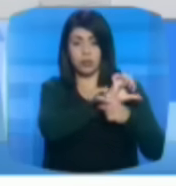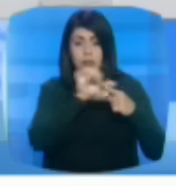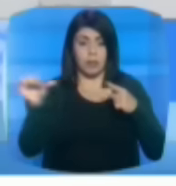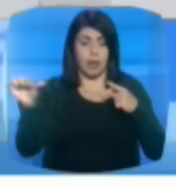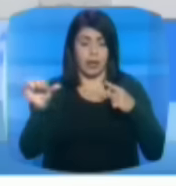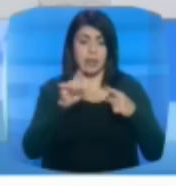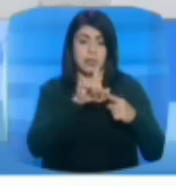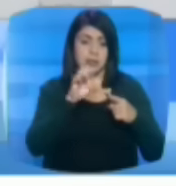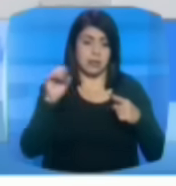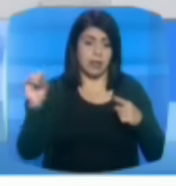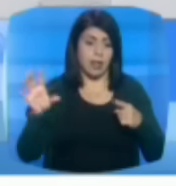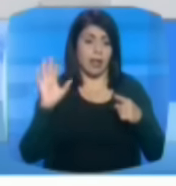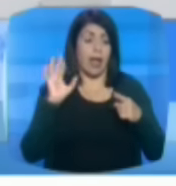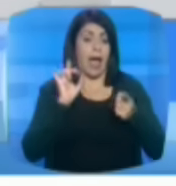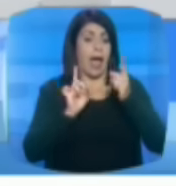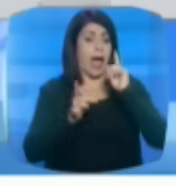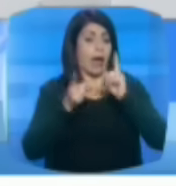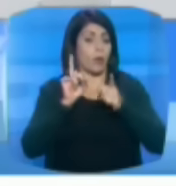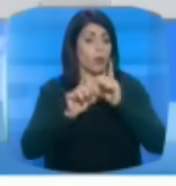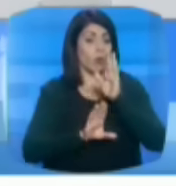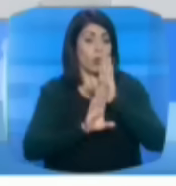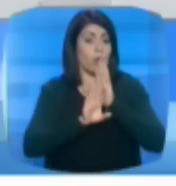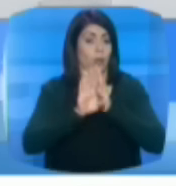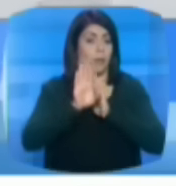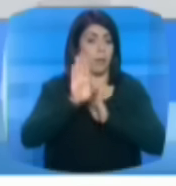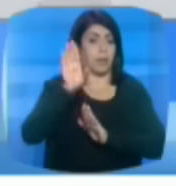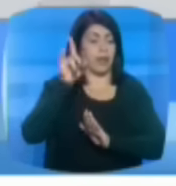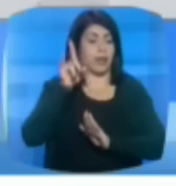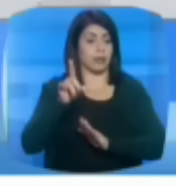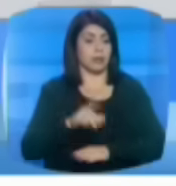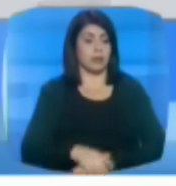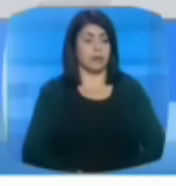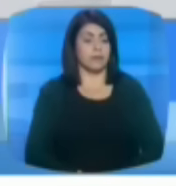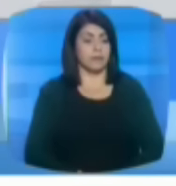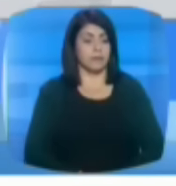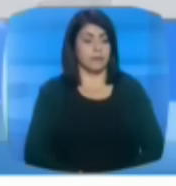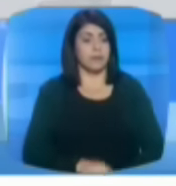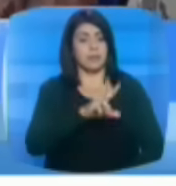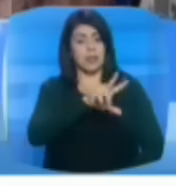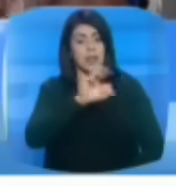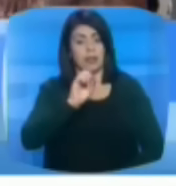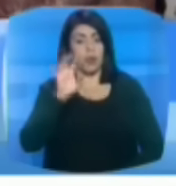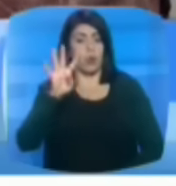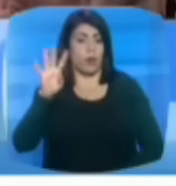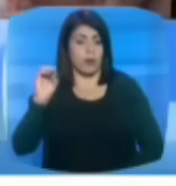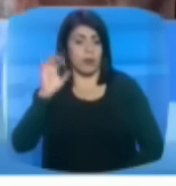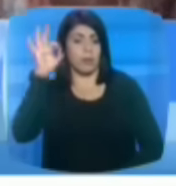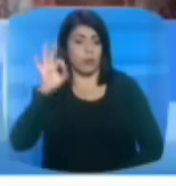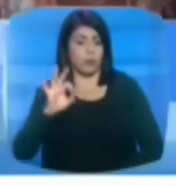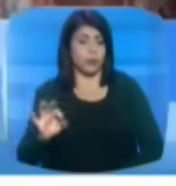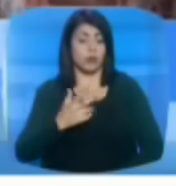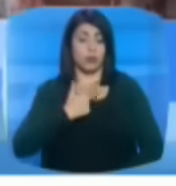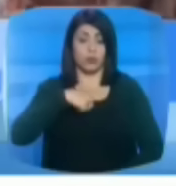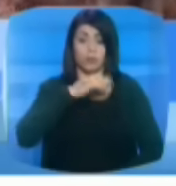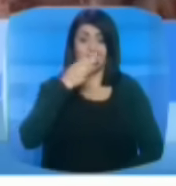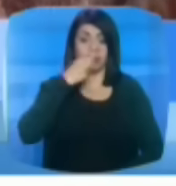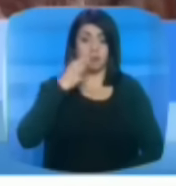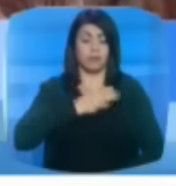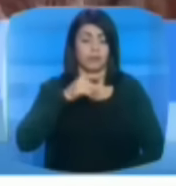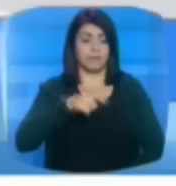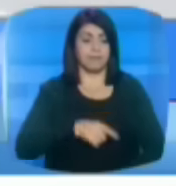veces 100. Ha ido aumentando claudinamente un 30, 40%. Estamos